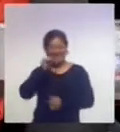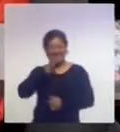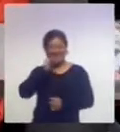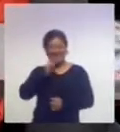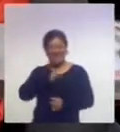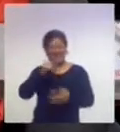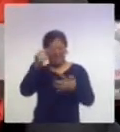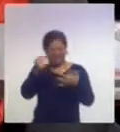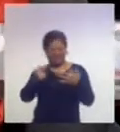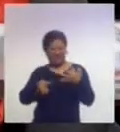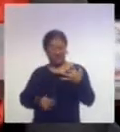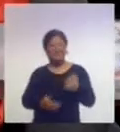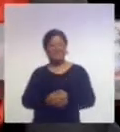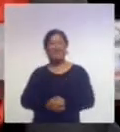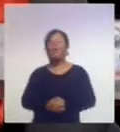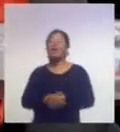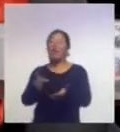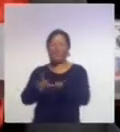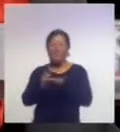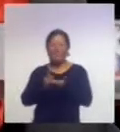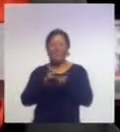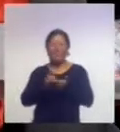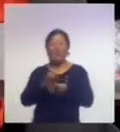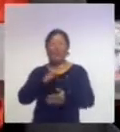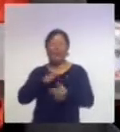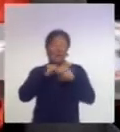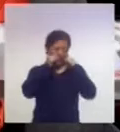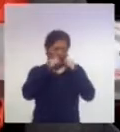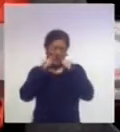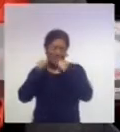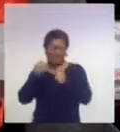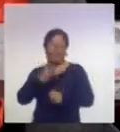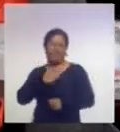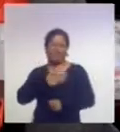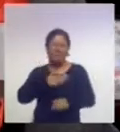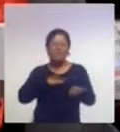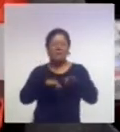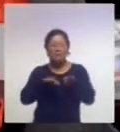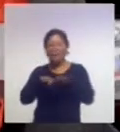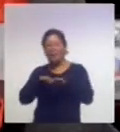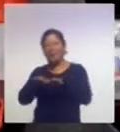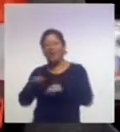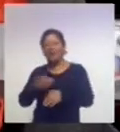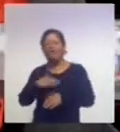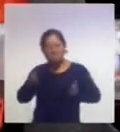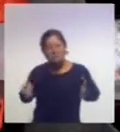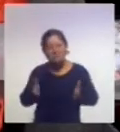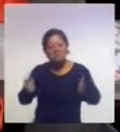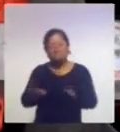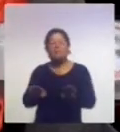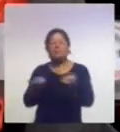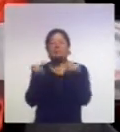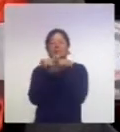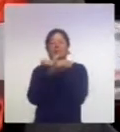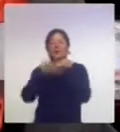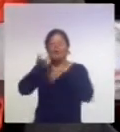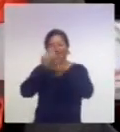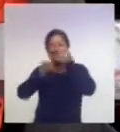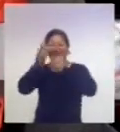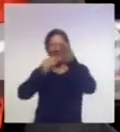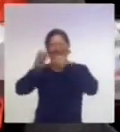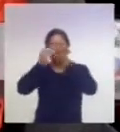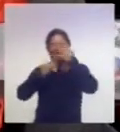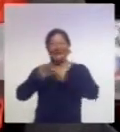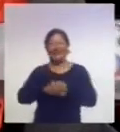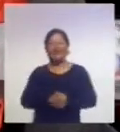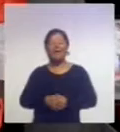todo momento nos estuvieron apoyando y estuvieron pendientes de todos nuestros trabajos y nuestros avances y la capacitación que hemos tenido.